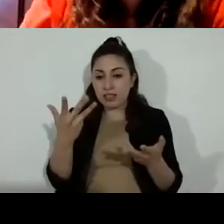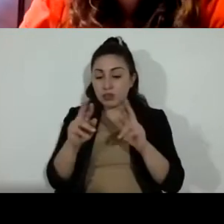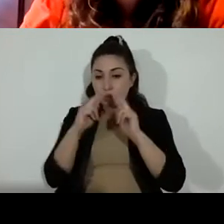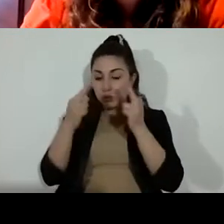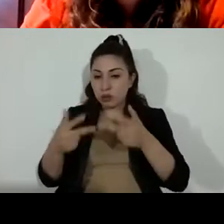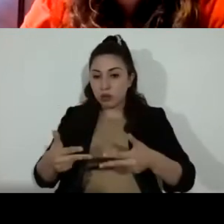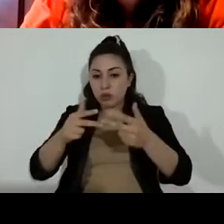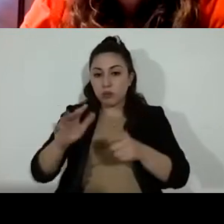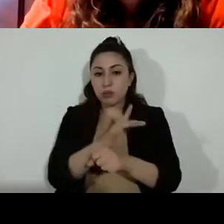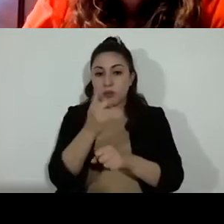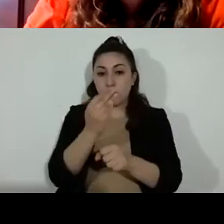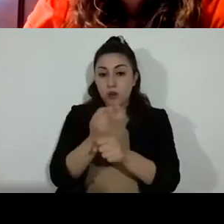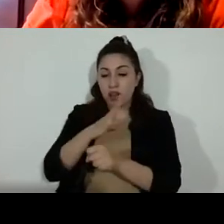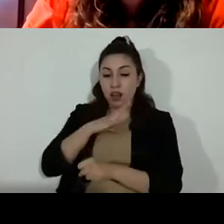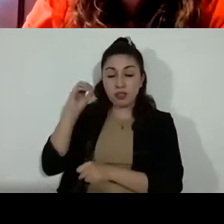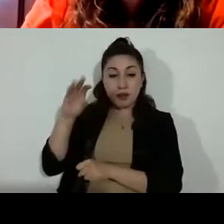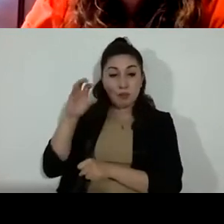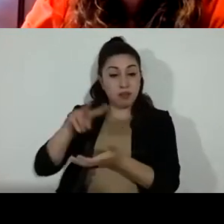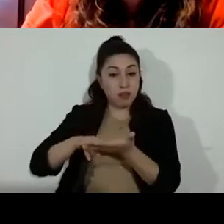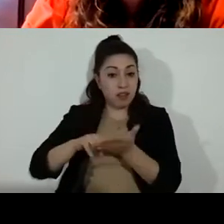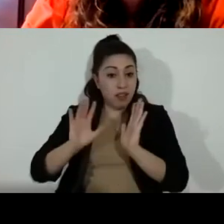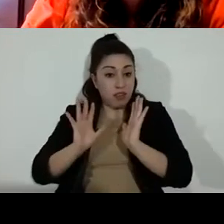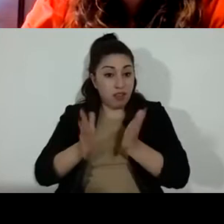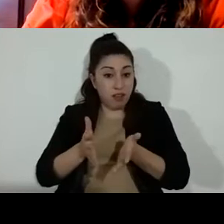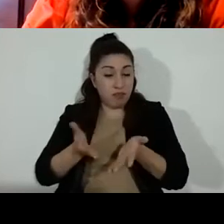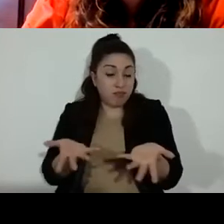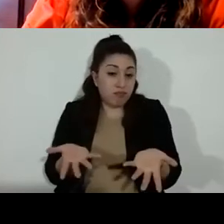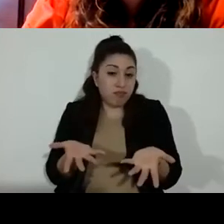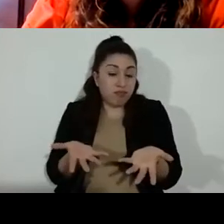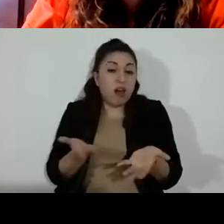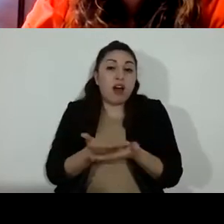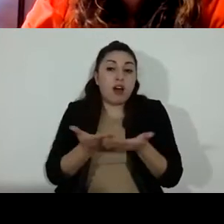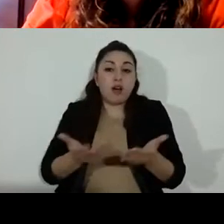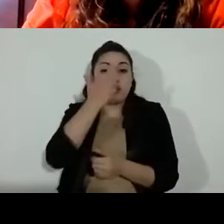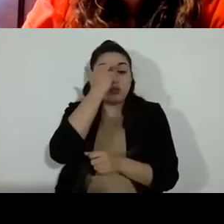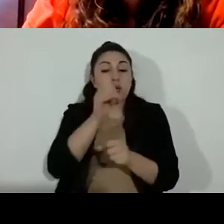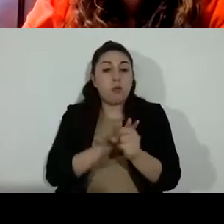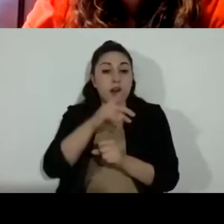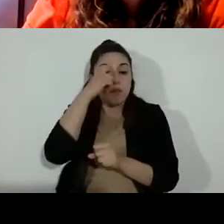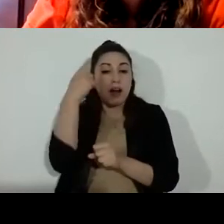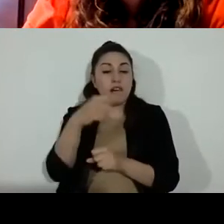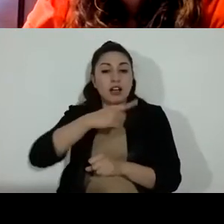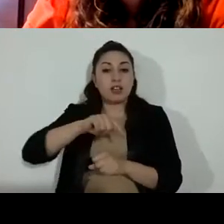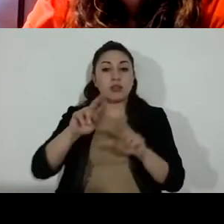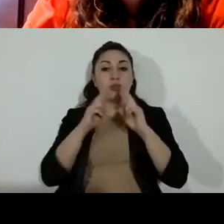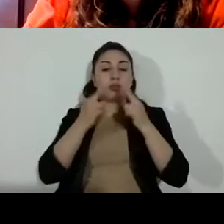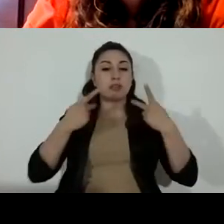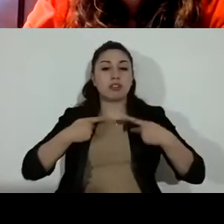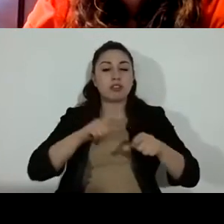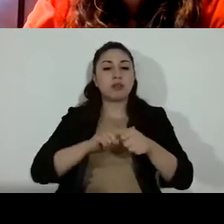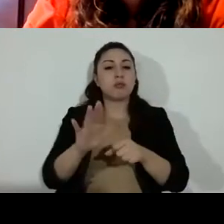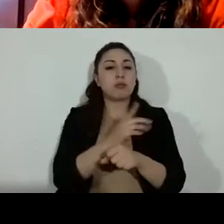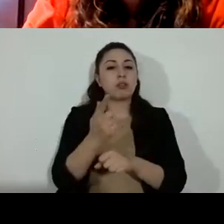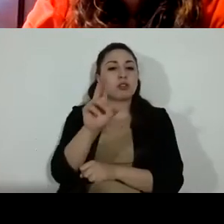que ya estamos en semáforo verde y que no hay pues una alegación de fondo